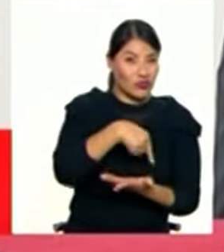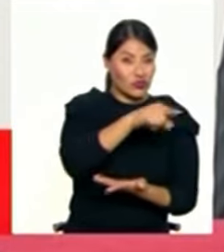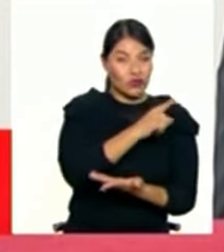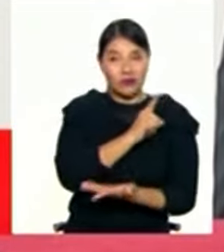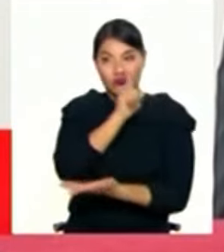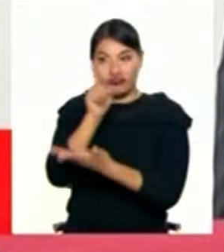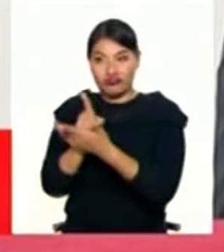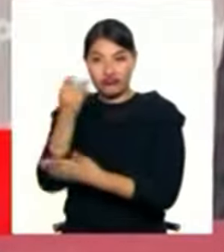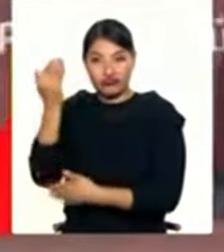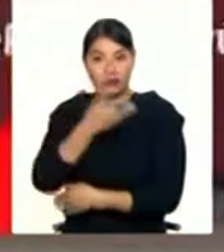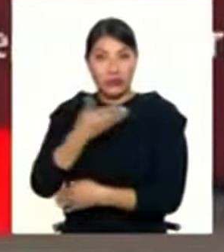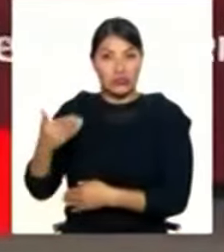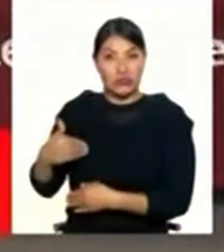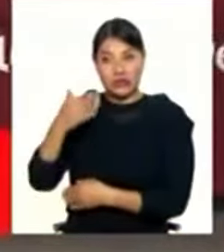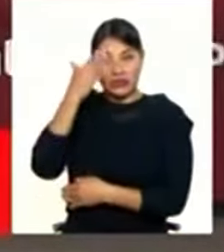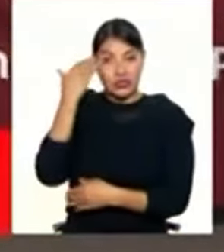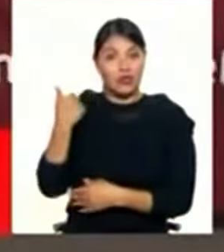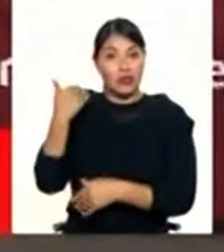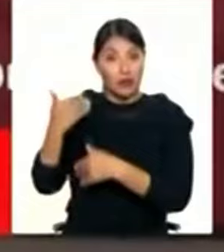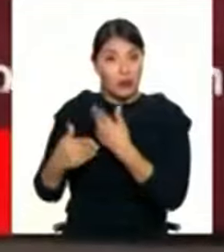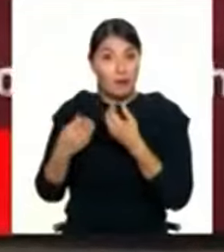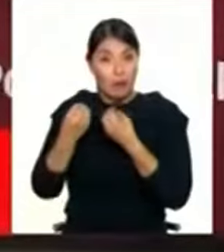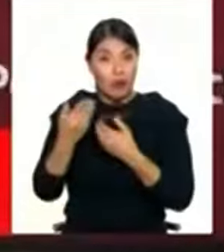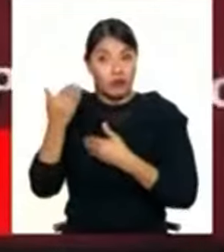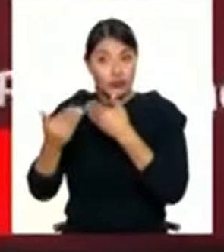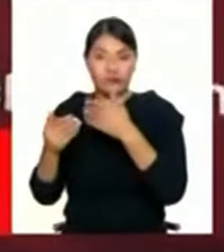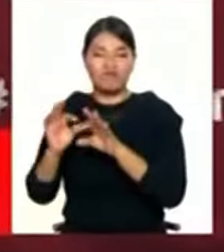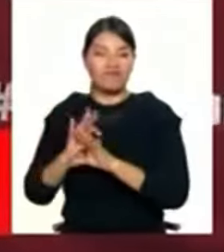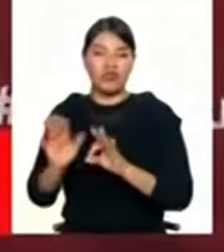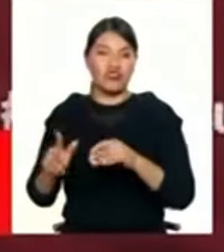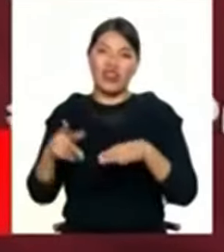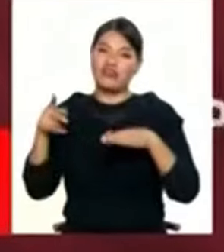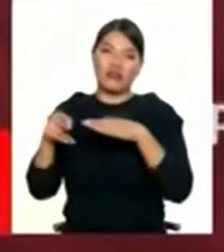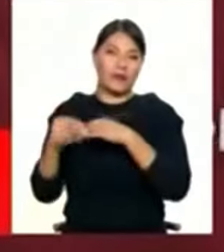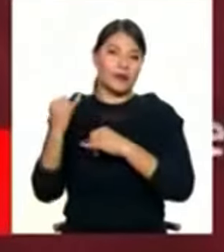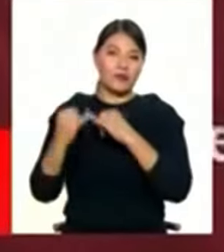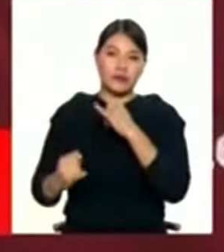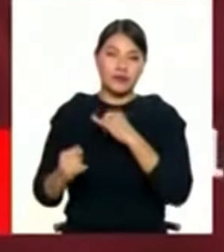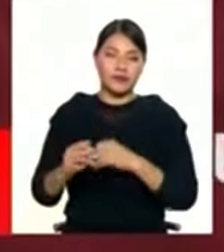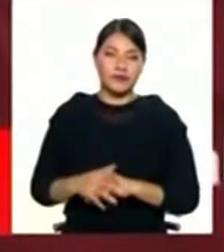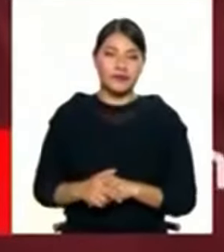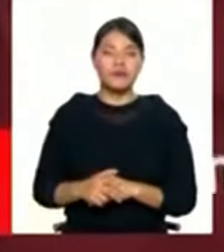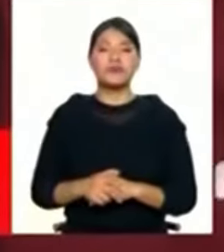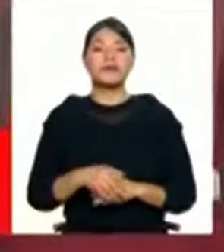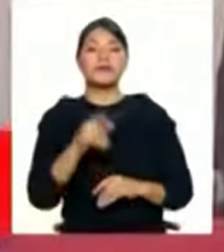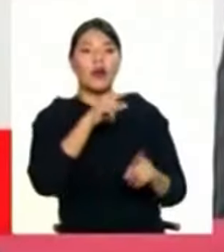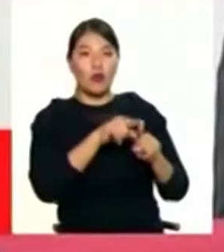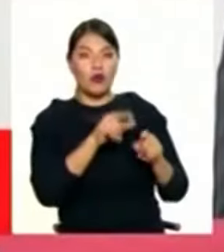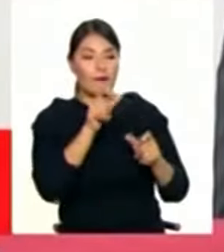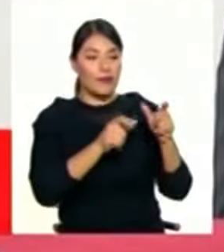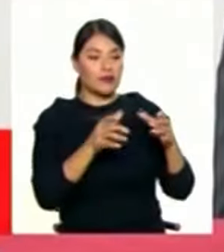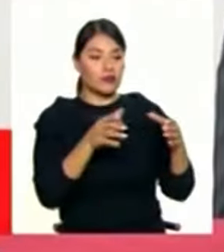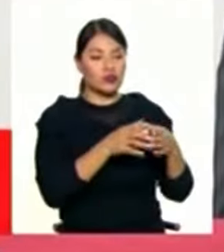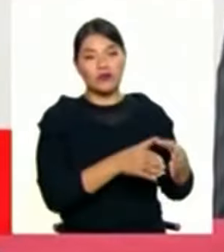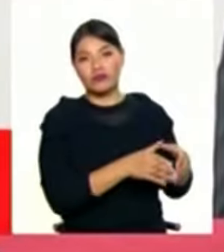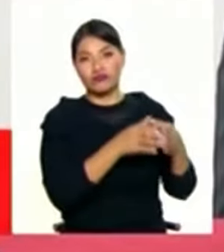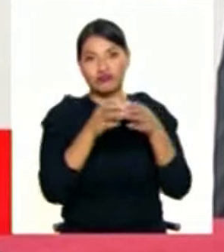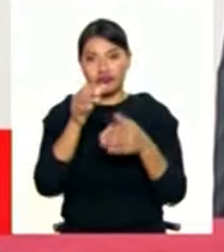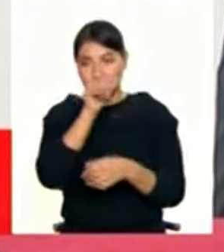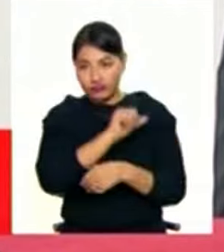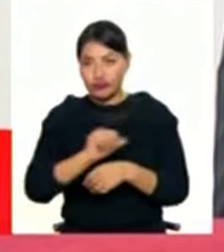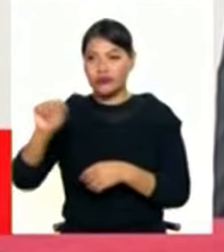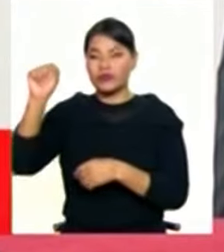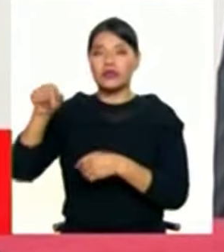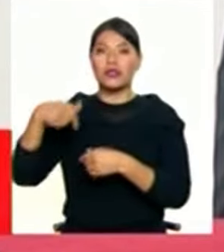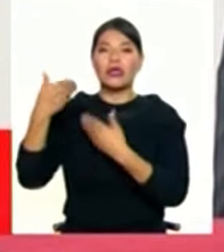contra de la señora presidenta. Gustavo Adriansen informó también que una comisión de alto nivel viajará a La Haya para